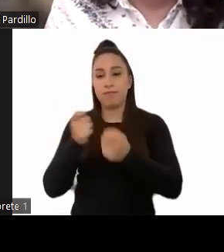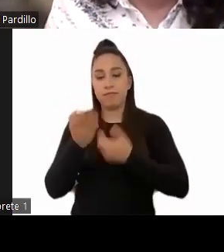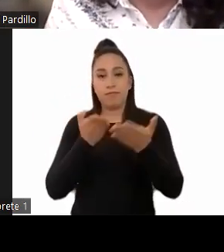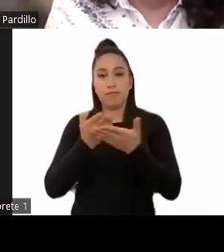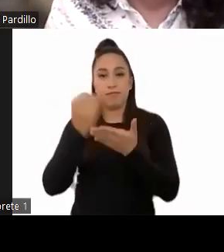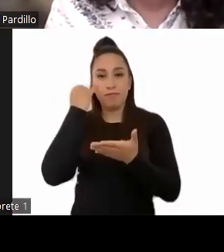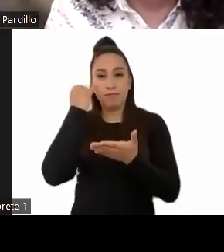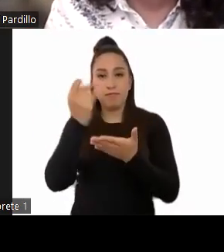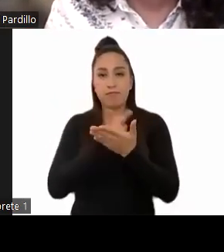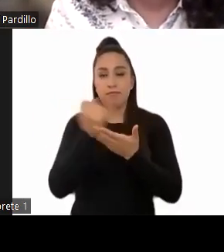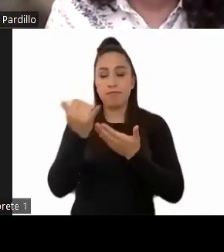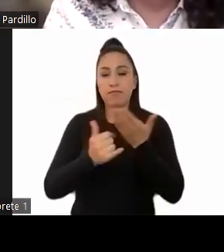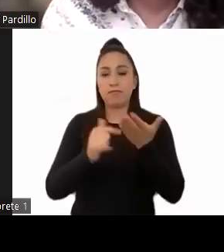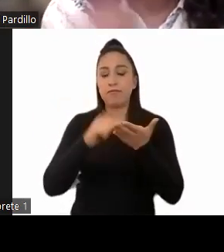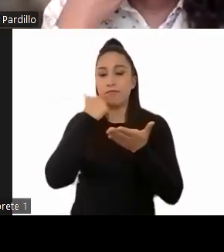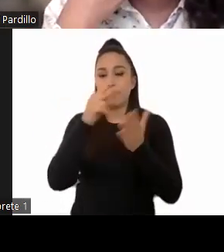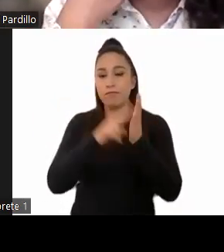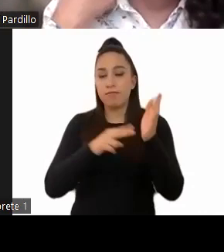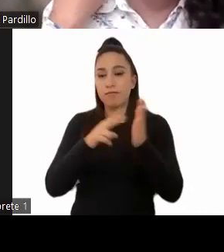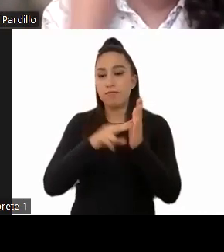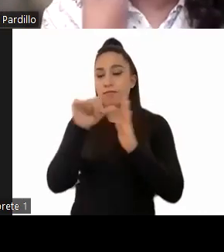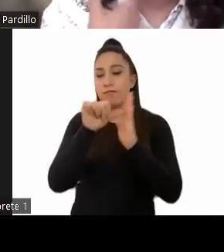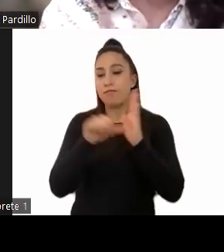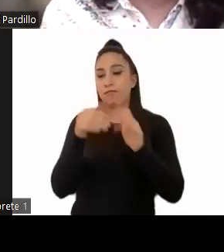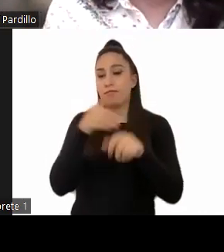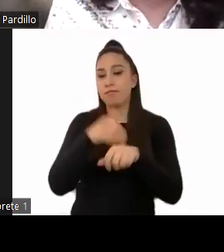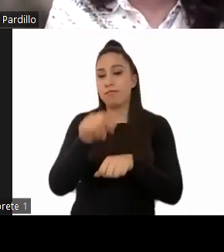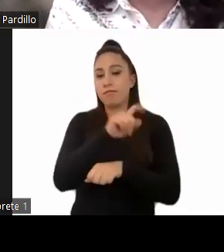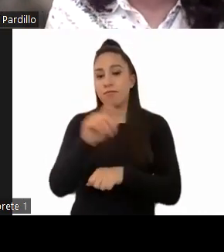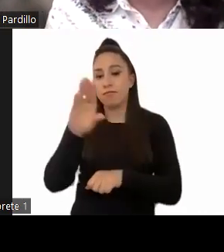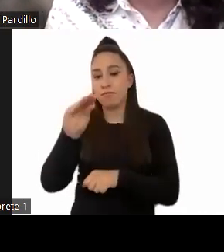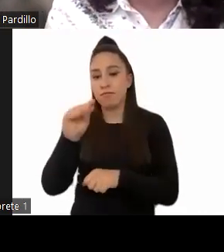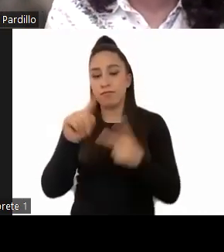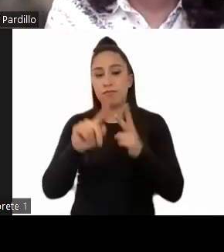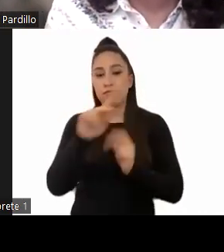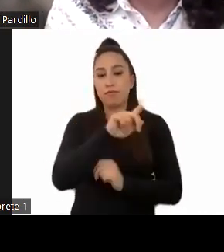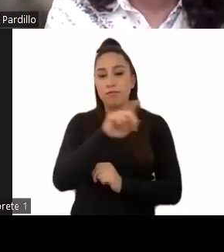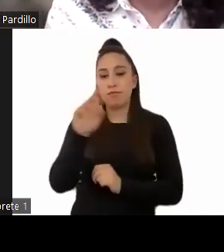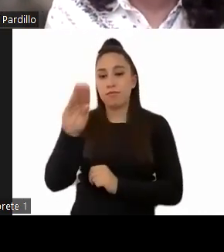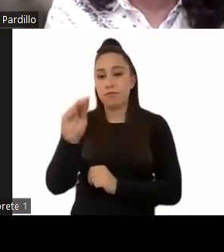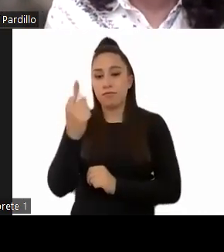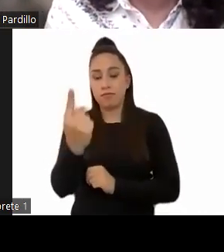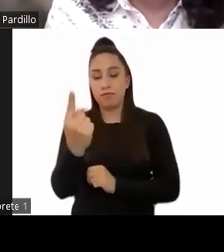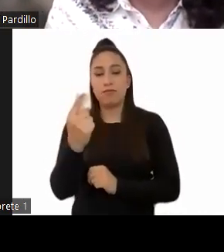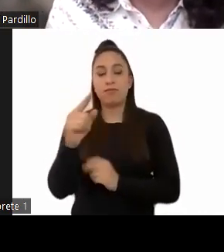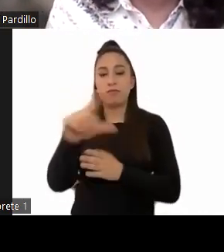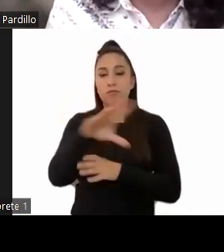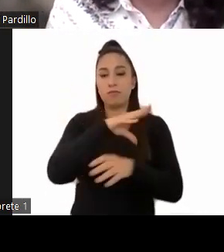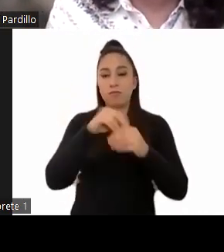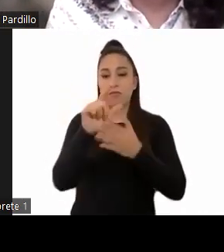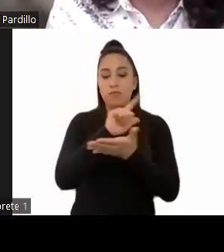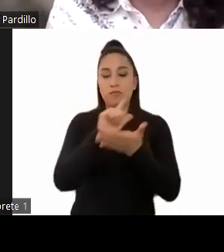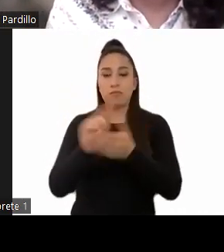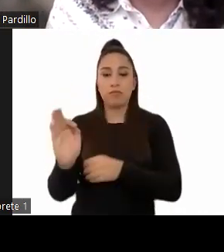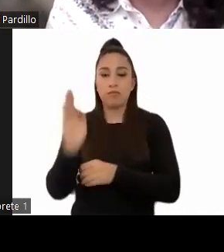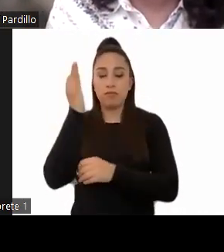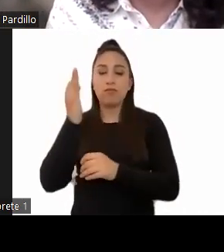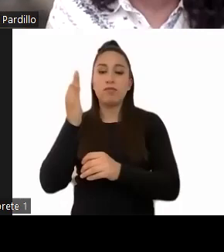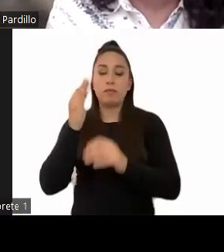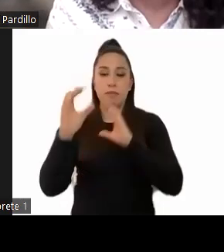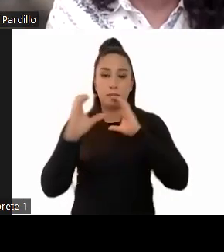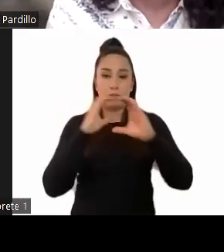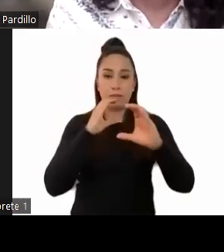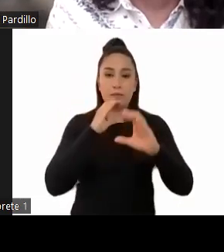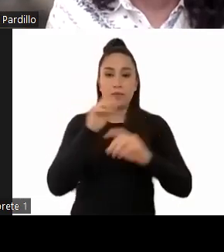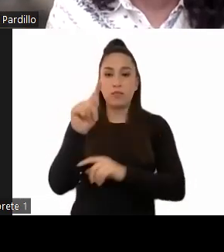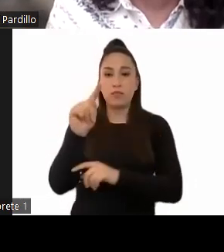de decreto por el que se reforma el artículo 190 y 191 de la Ley Federal de Telecomunicaciones y Radiodifusión,